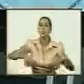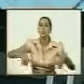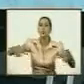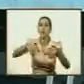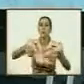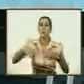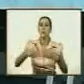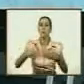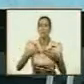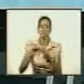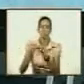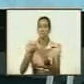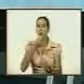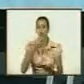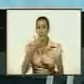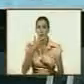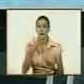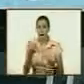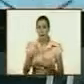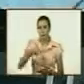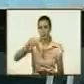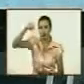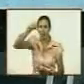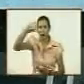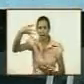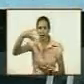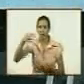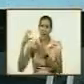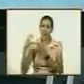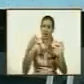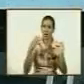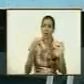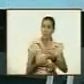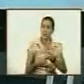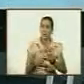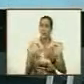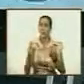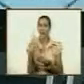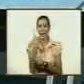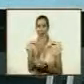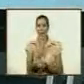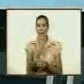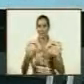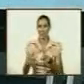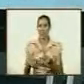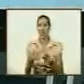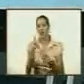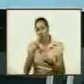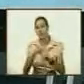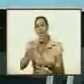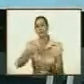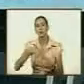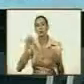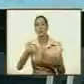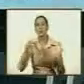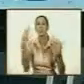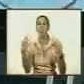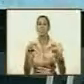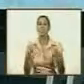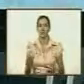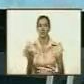capital. Hoy, el Parque del Calvario General Ezequiel Zamora muestra una nueva apariencia que honra la historia y la naturaleza